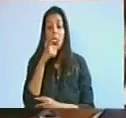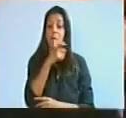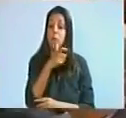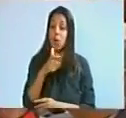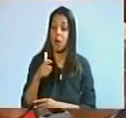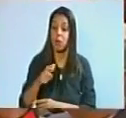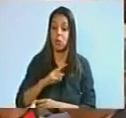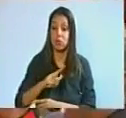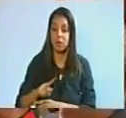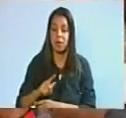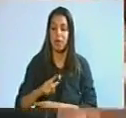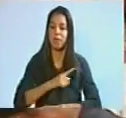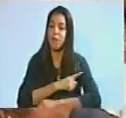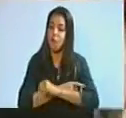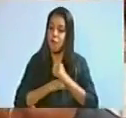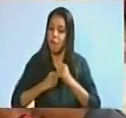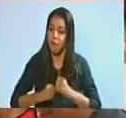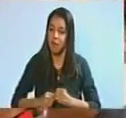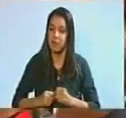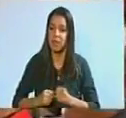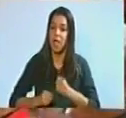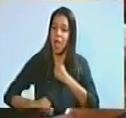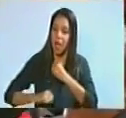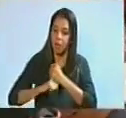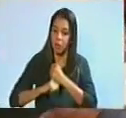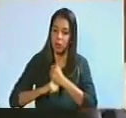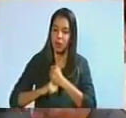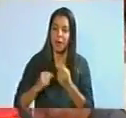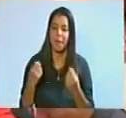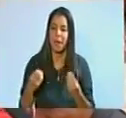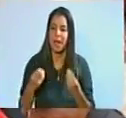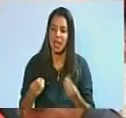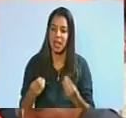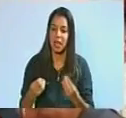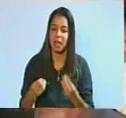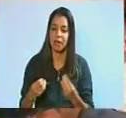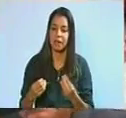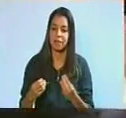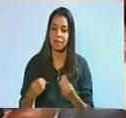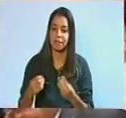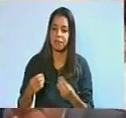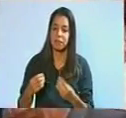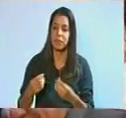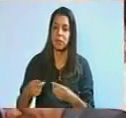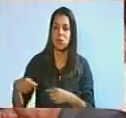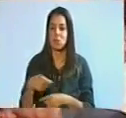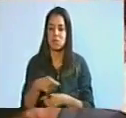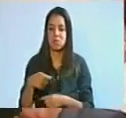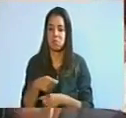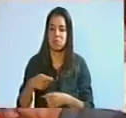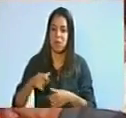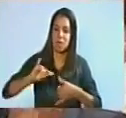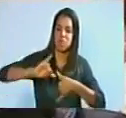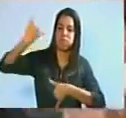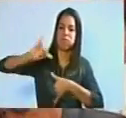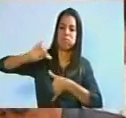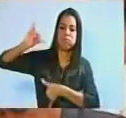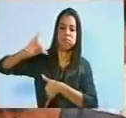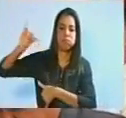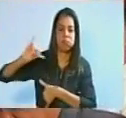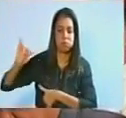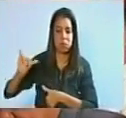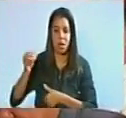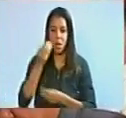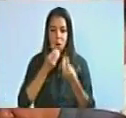vea fortalecido y acompañado para combatir esta guerra económica, esta inflación